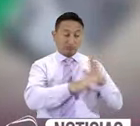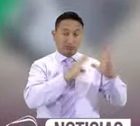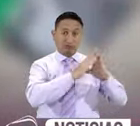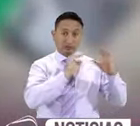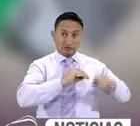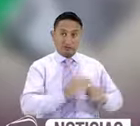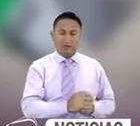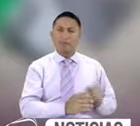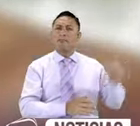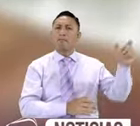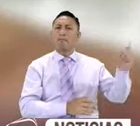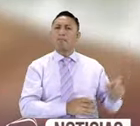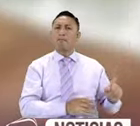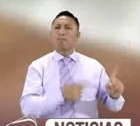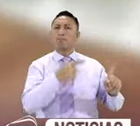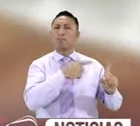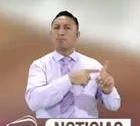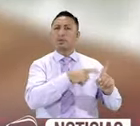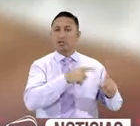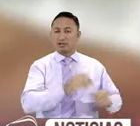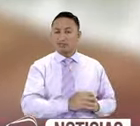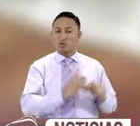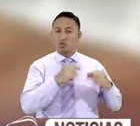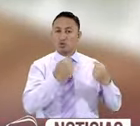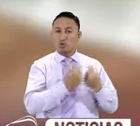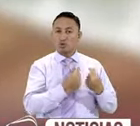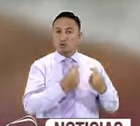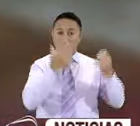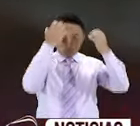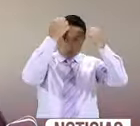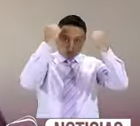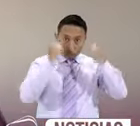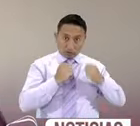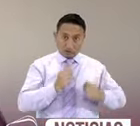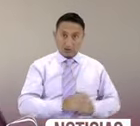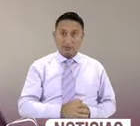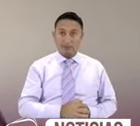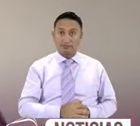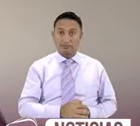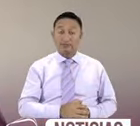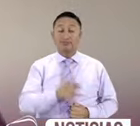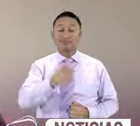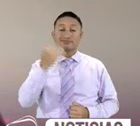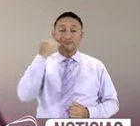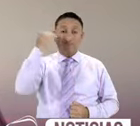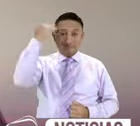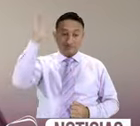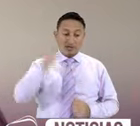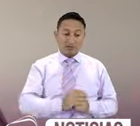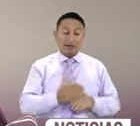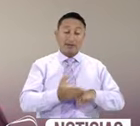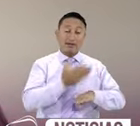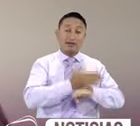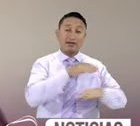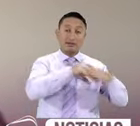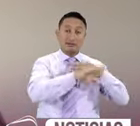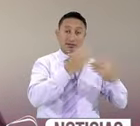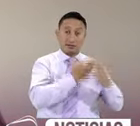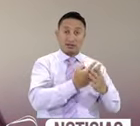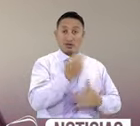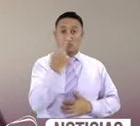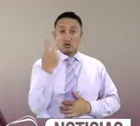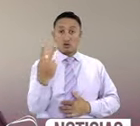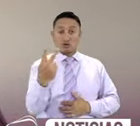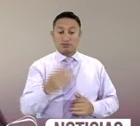sujeto presunto integrante de un grupo terrorista. Mayor de edad, registra 2 detenciones por el delitos